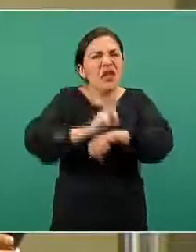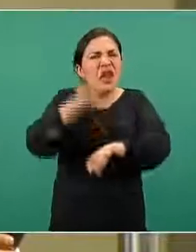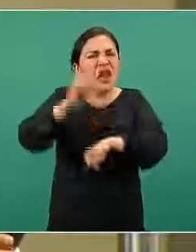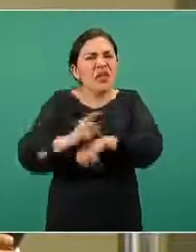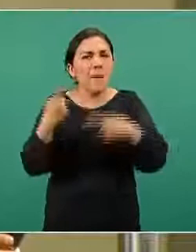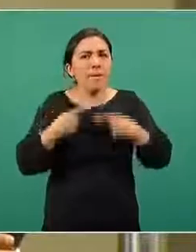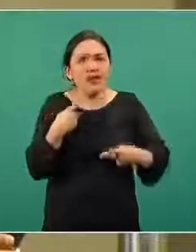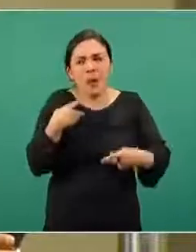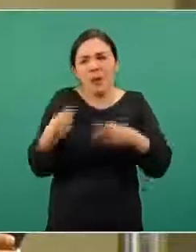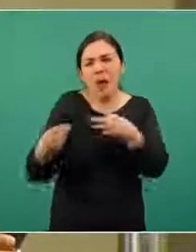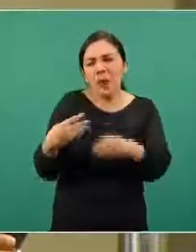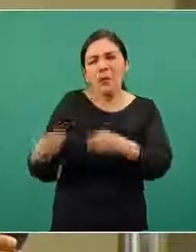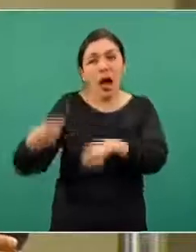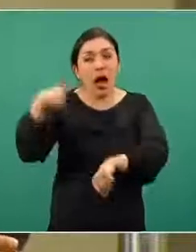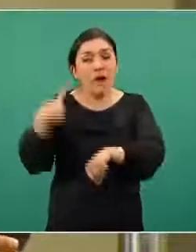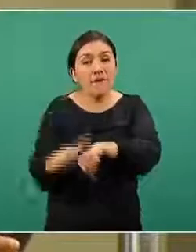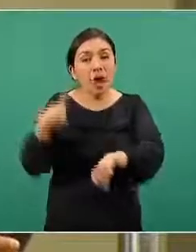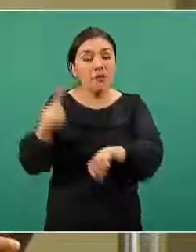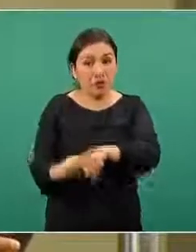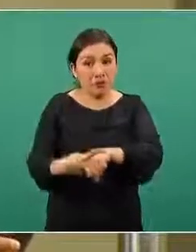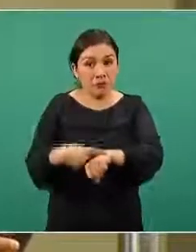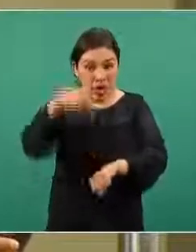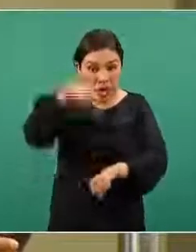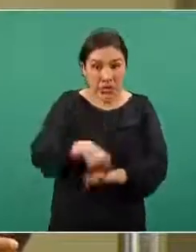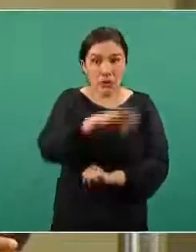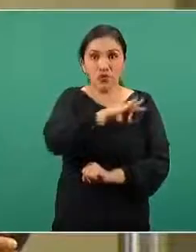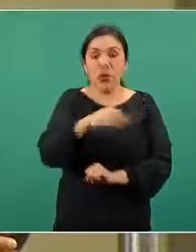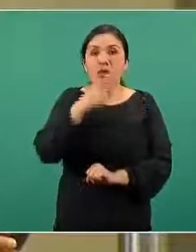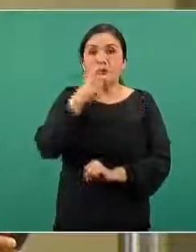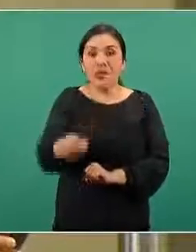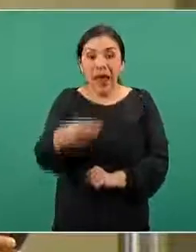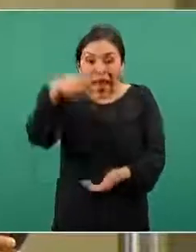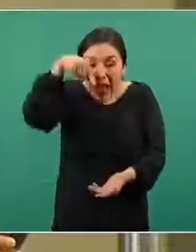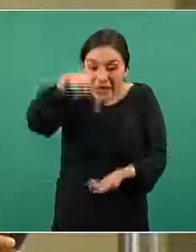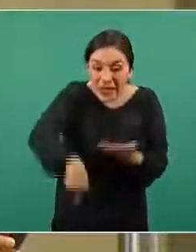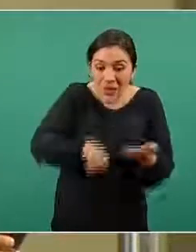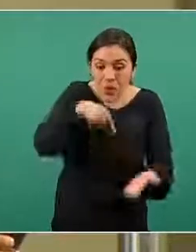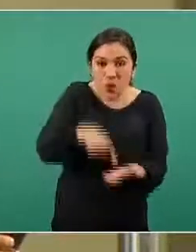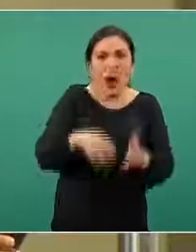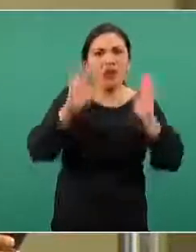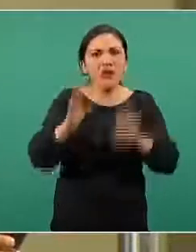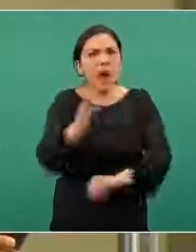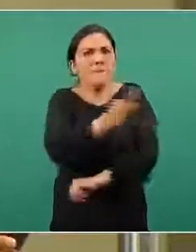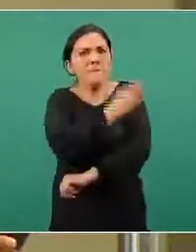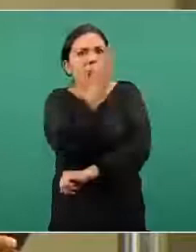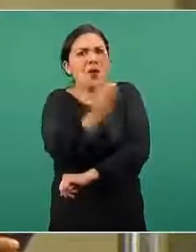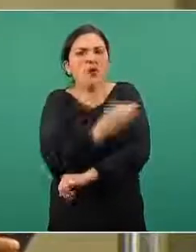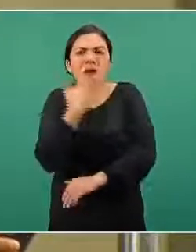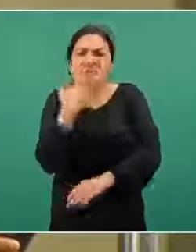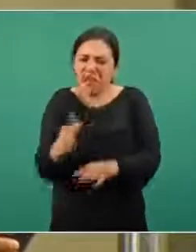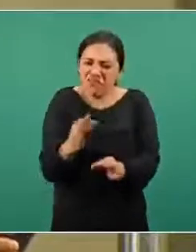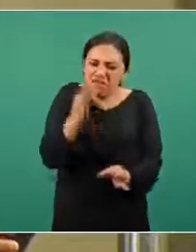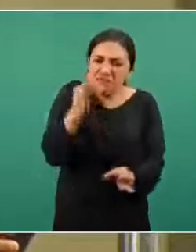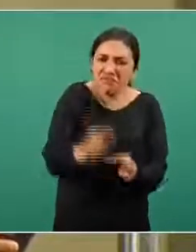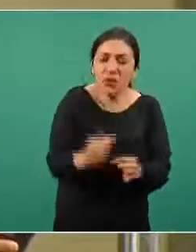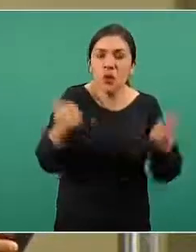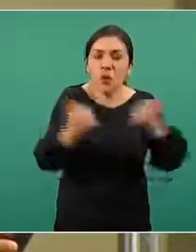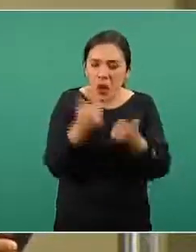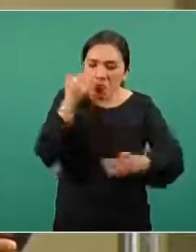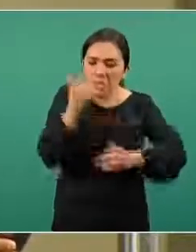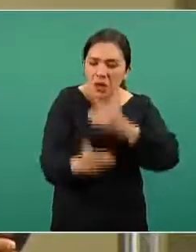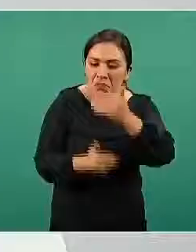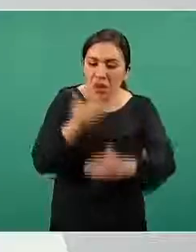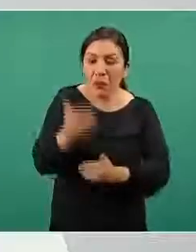diarios, y nosotros podemos decir, aquí se ha vacunado correctamente y se está